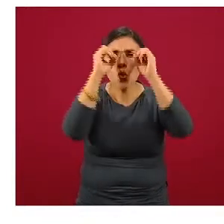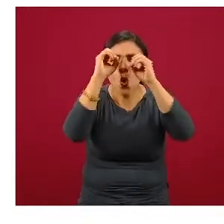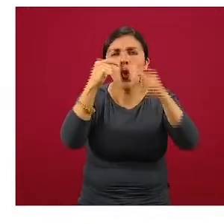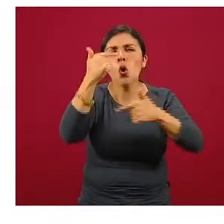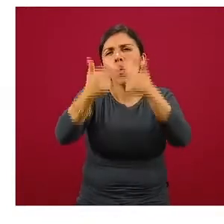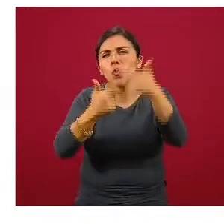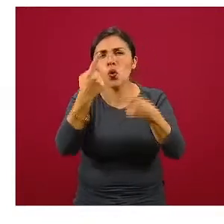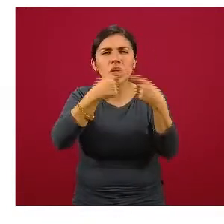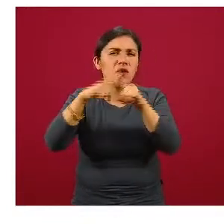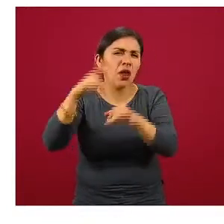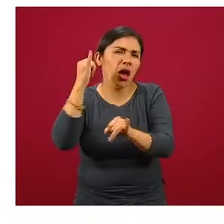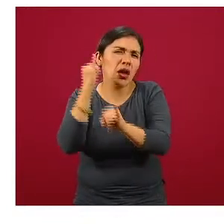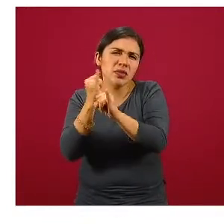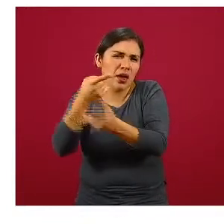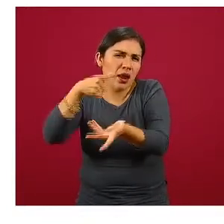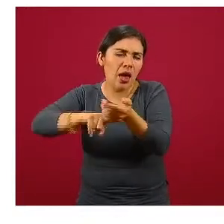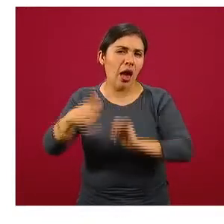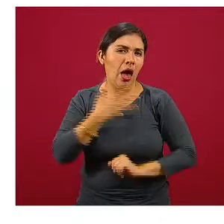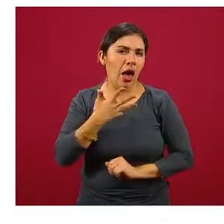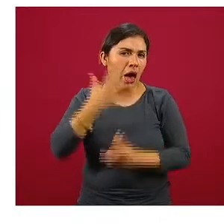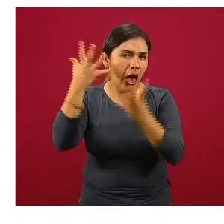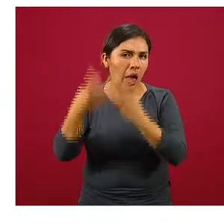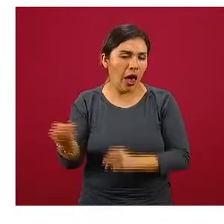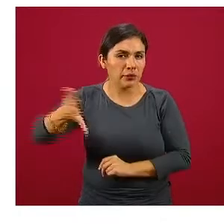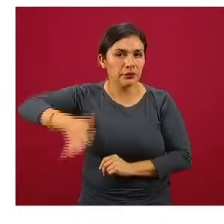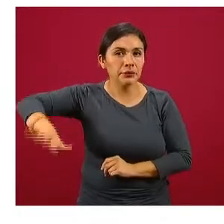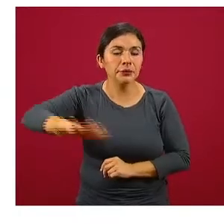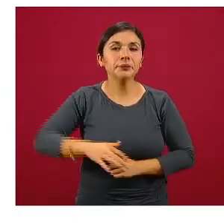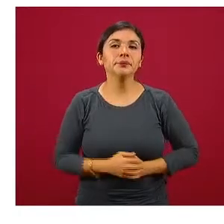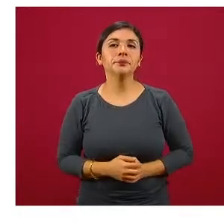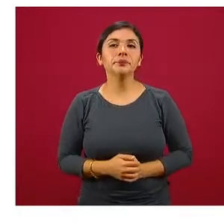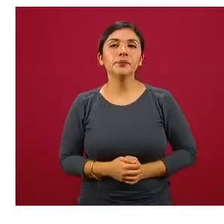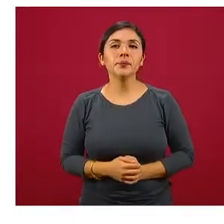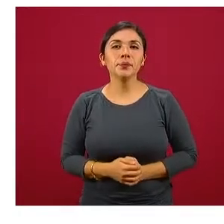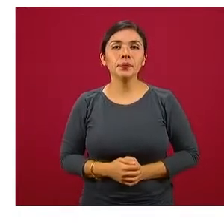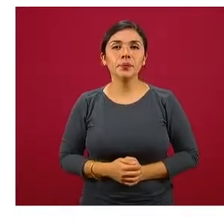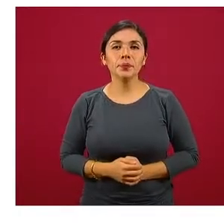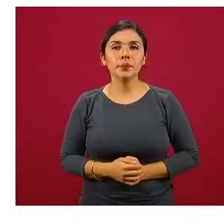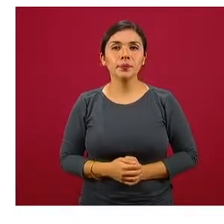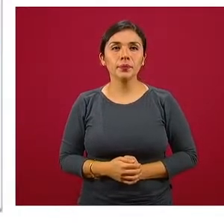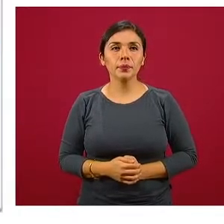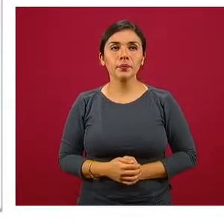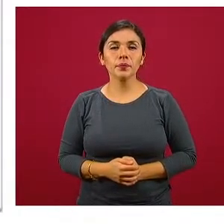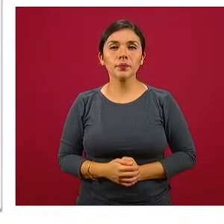buscadores de Internet que existen en el mercado. La siguiente, por favor.